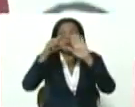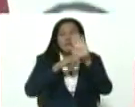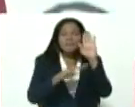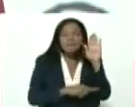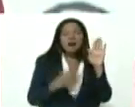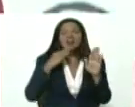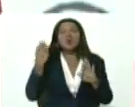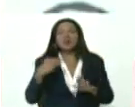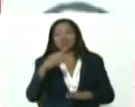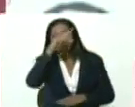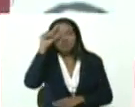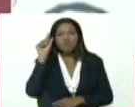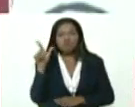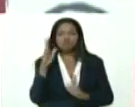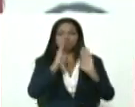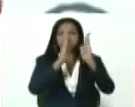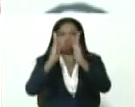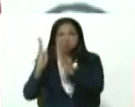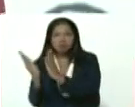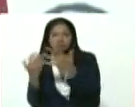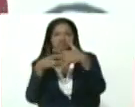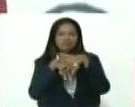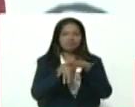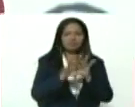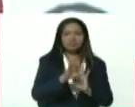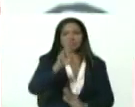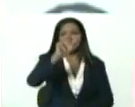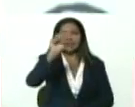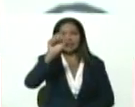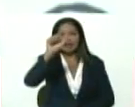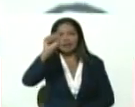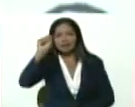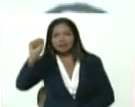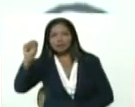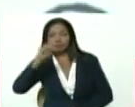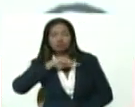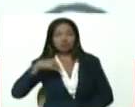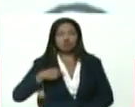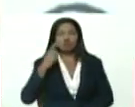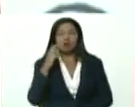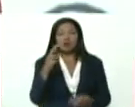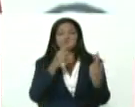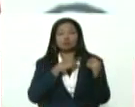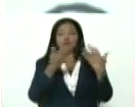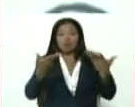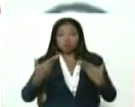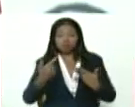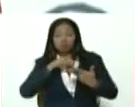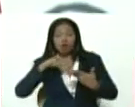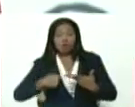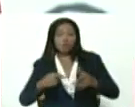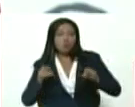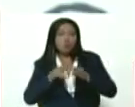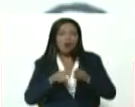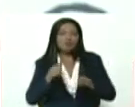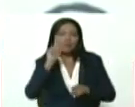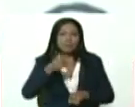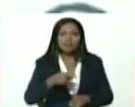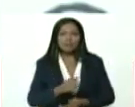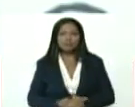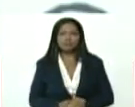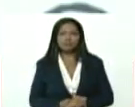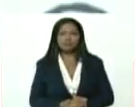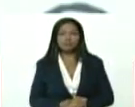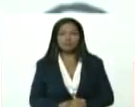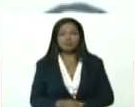juventud del partido, que es la organización a través de la RAS. Ahorita tenemos una tarea que usted nos dio, que fue